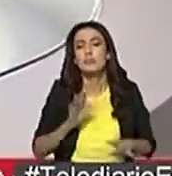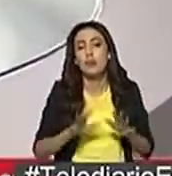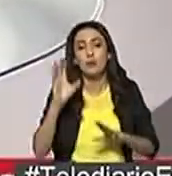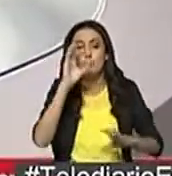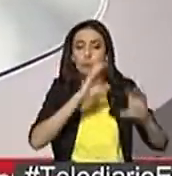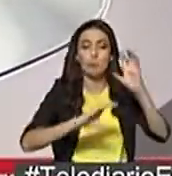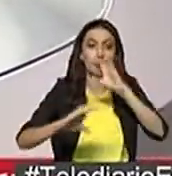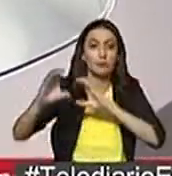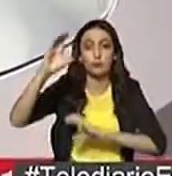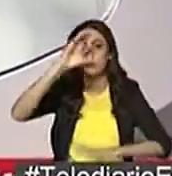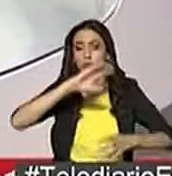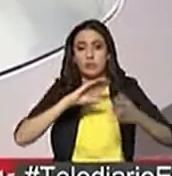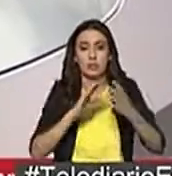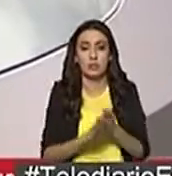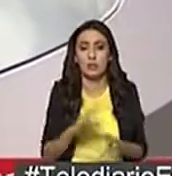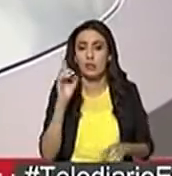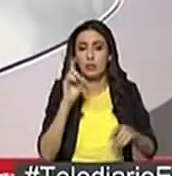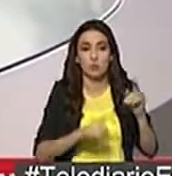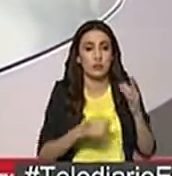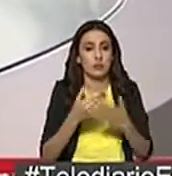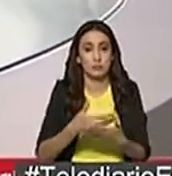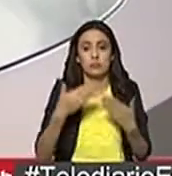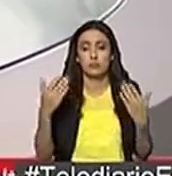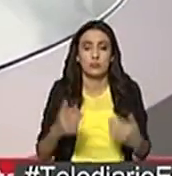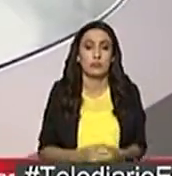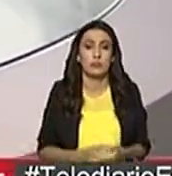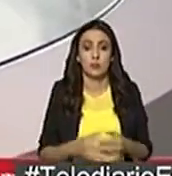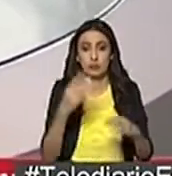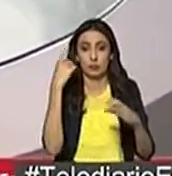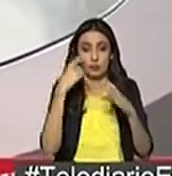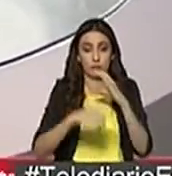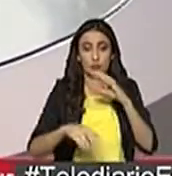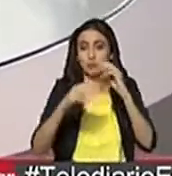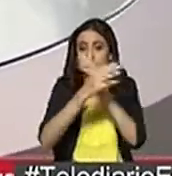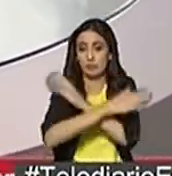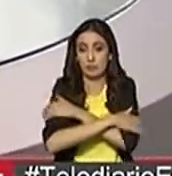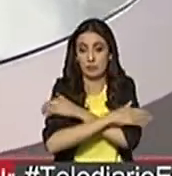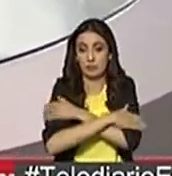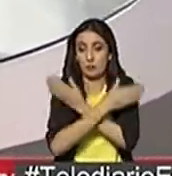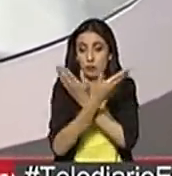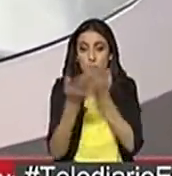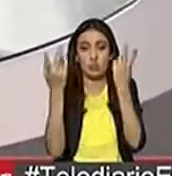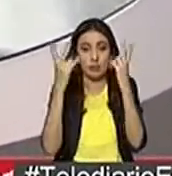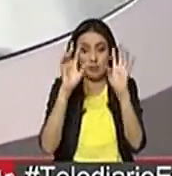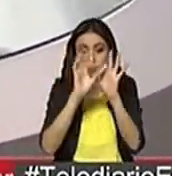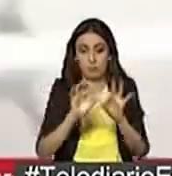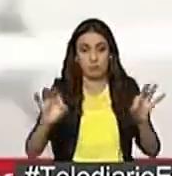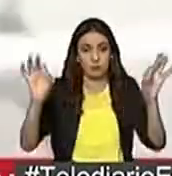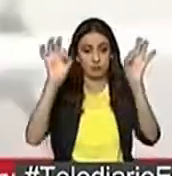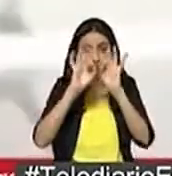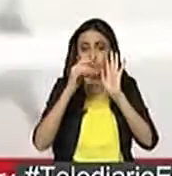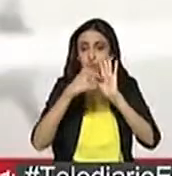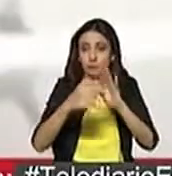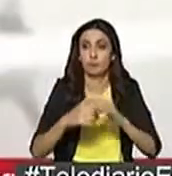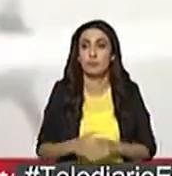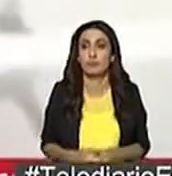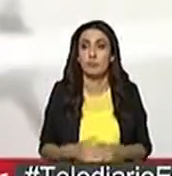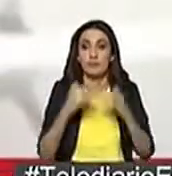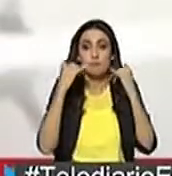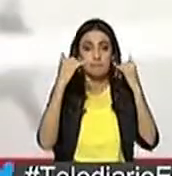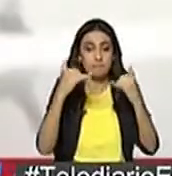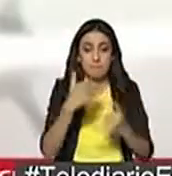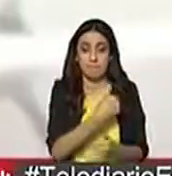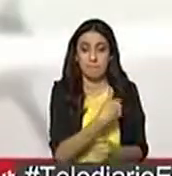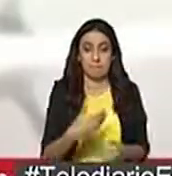busca la concordia de las fuerzas políticas para mandar un nuevo proyecto de ley. Y yo creo que hay que destrabar entonces. Exactamente. Esto. Y ahora que ya el presidente